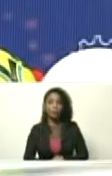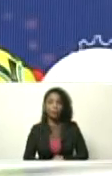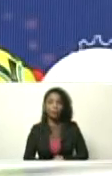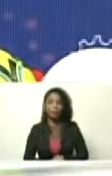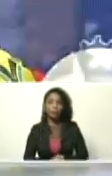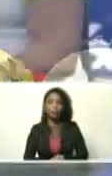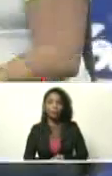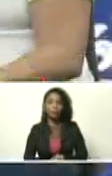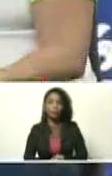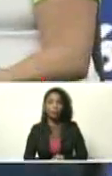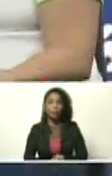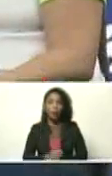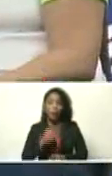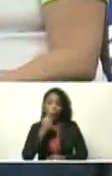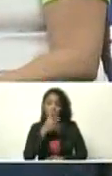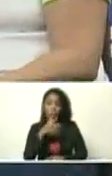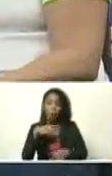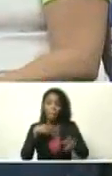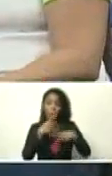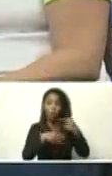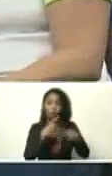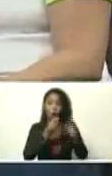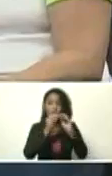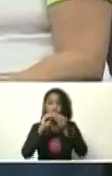Soralina. Bueno, produce,